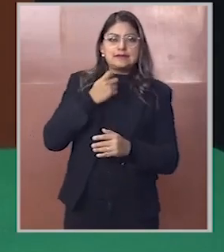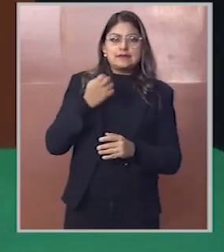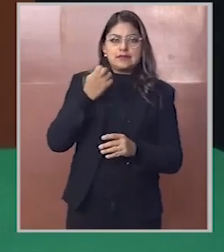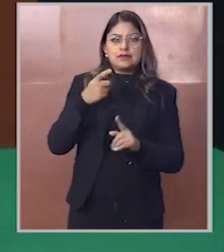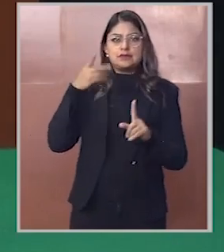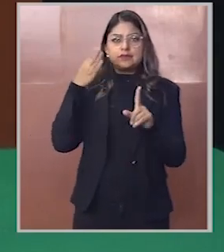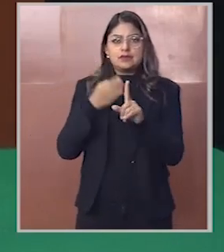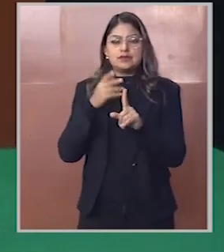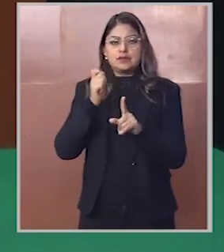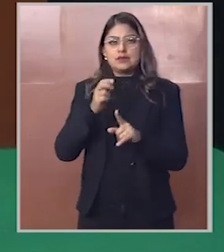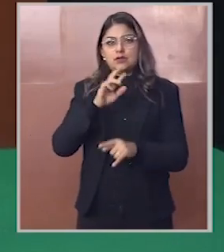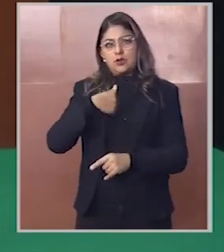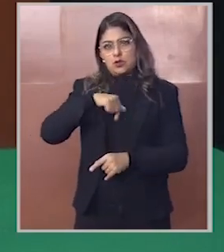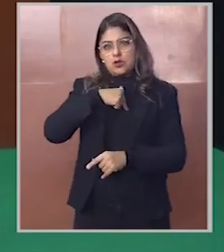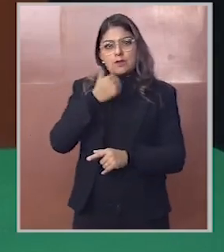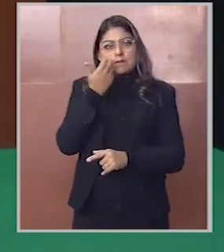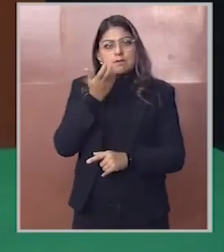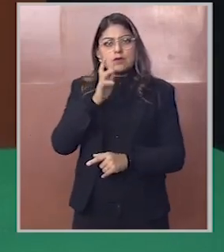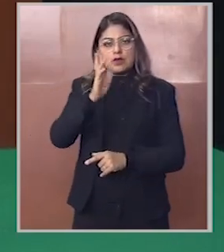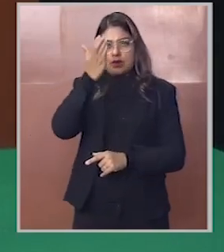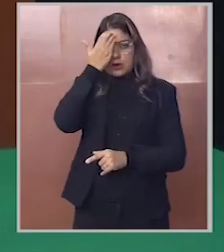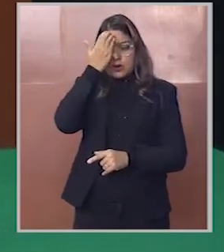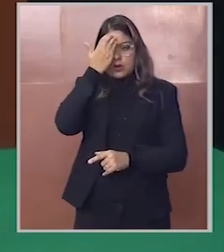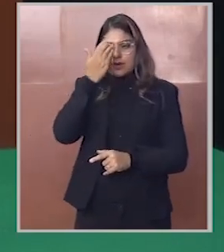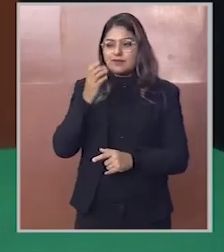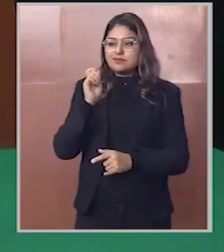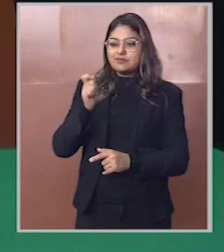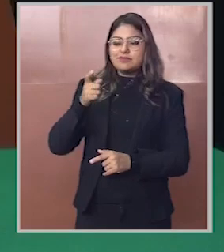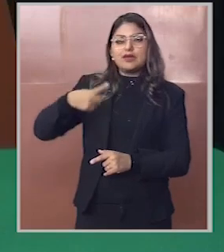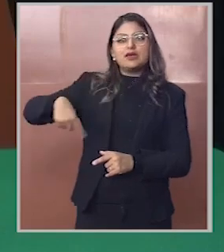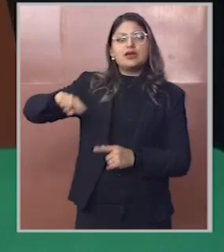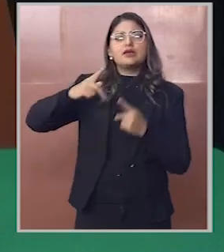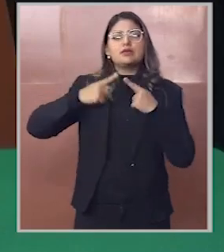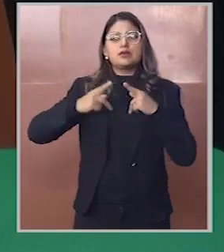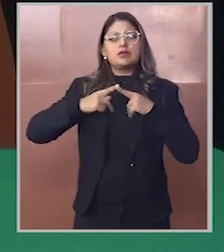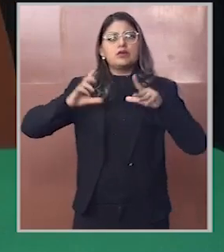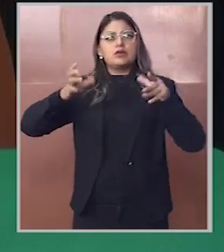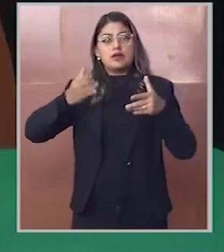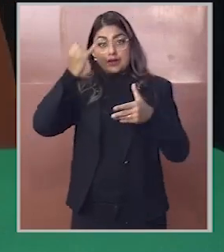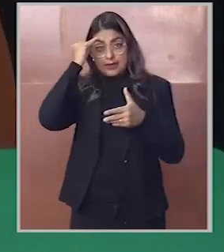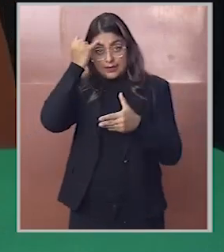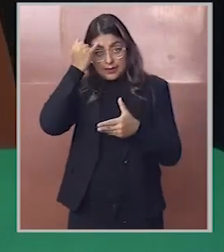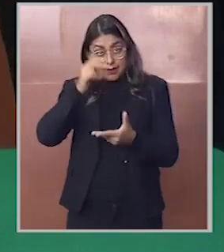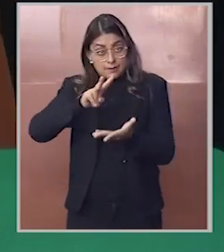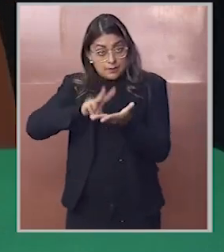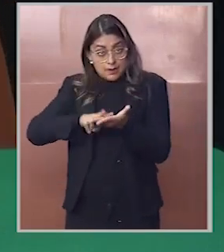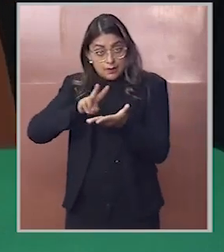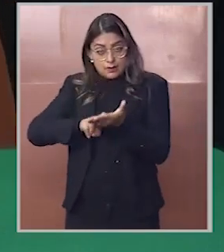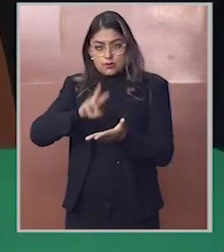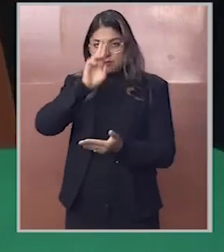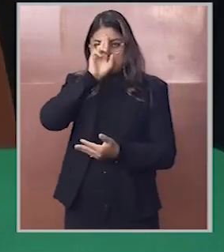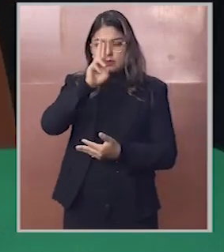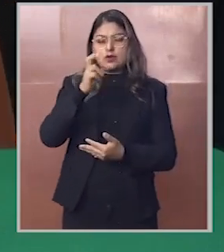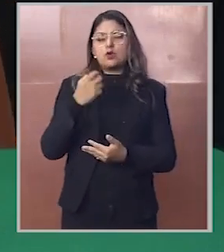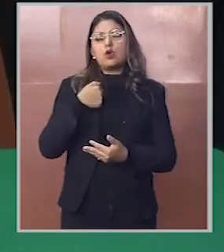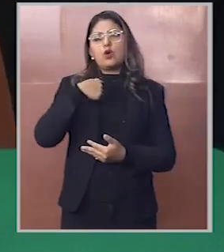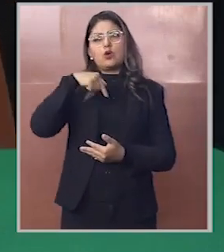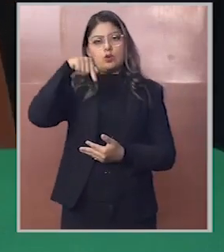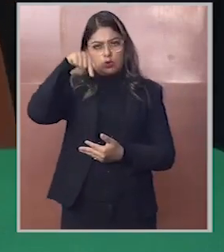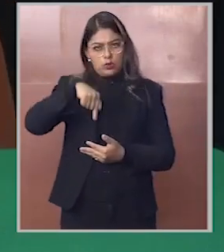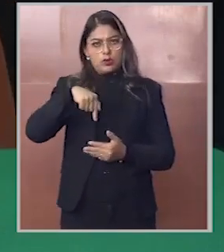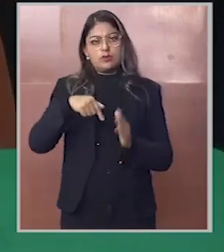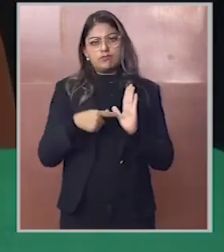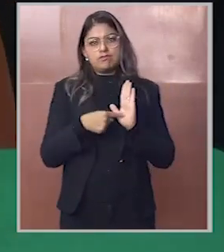de los derechos que tienen los pueblos indígenas y que es lo que yo voy a tratar de hablar un poquito no en la siguiente lámina por